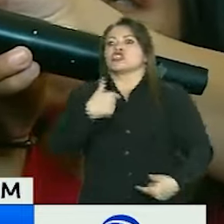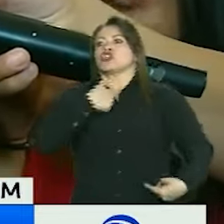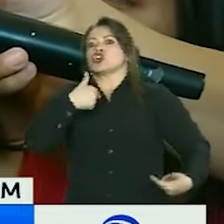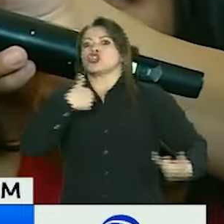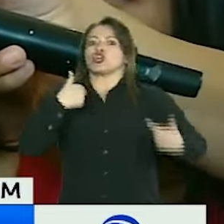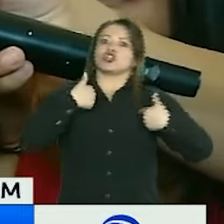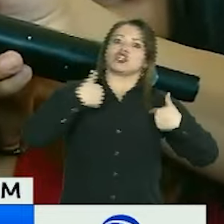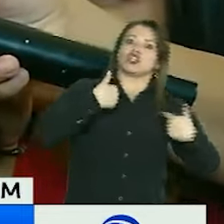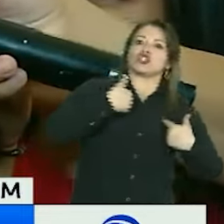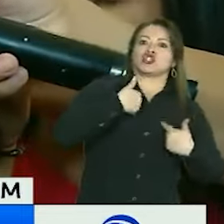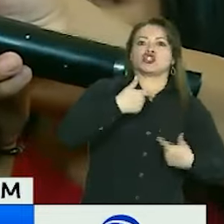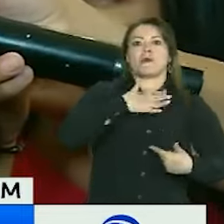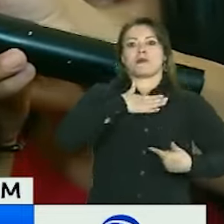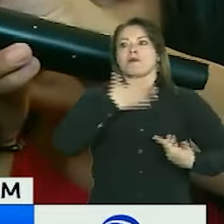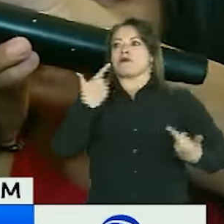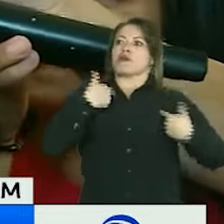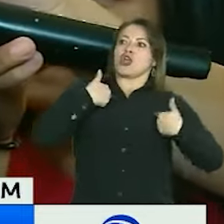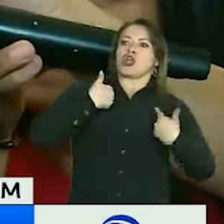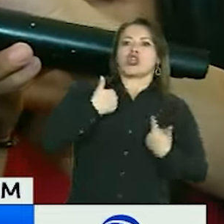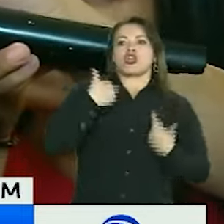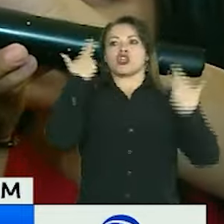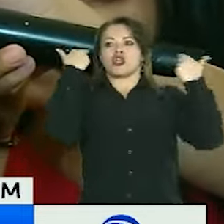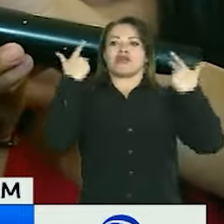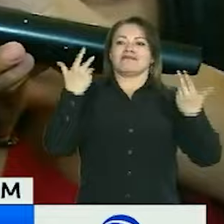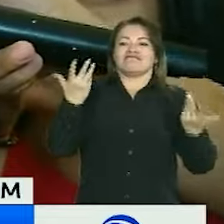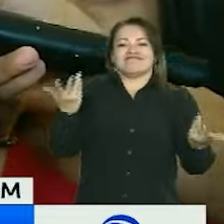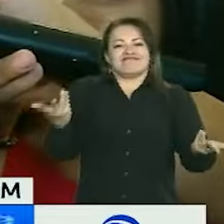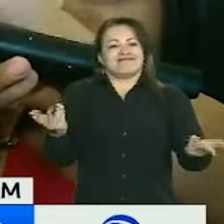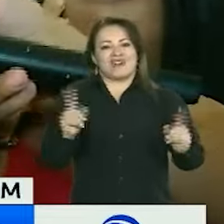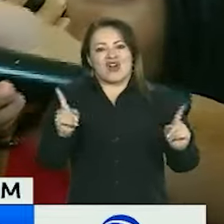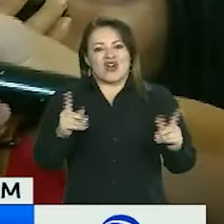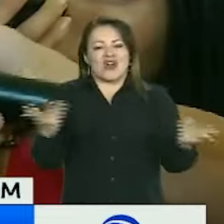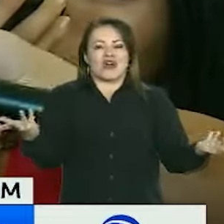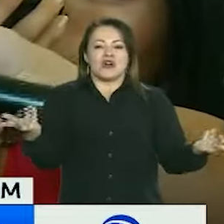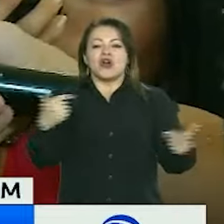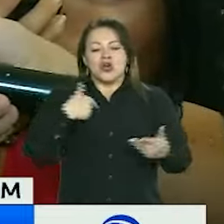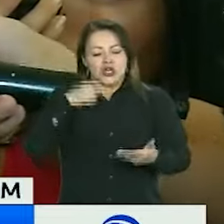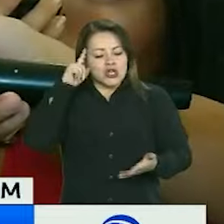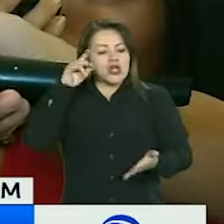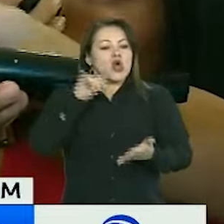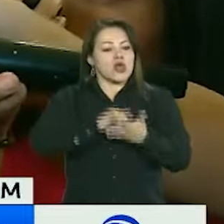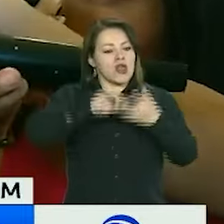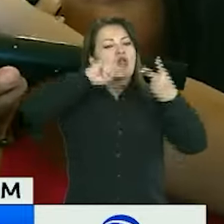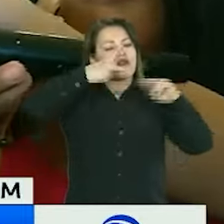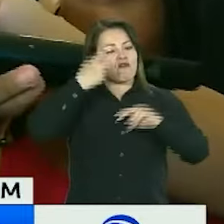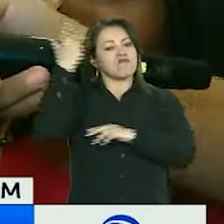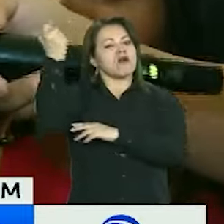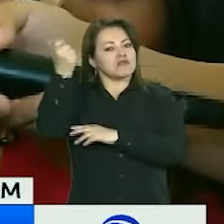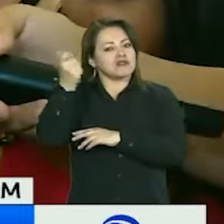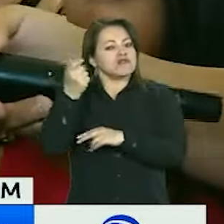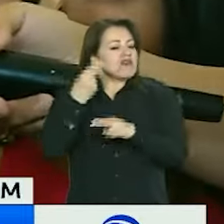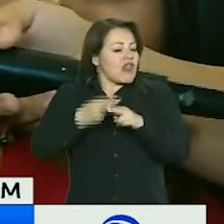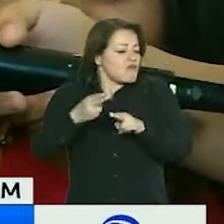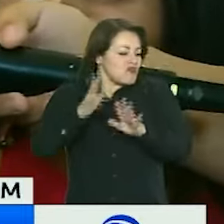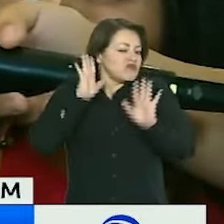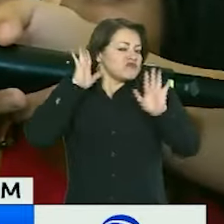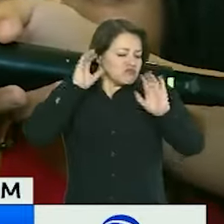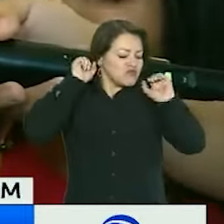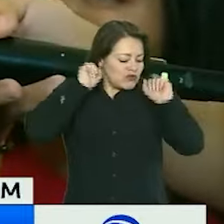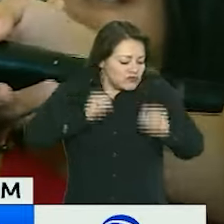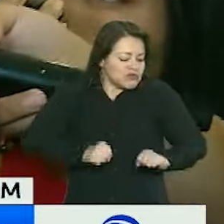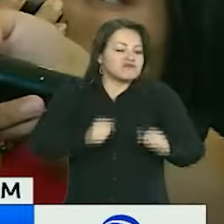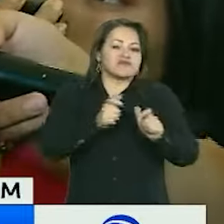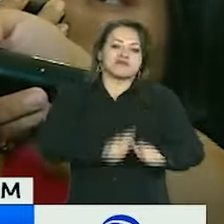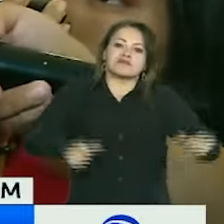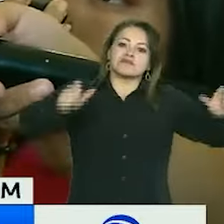iniciativas, a confrontaciones, pero en general yo creo que va a haber una reforma pensional importante en Colombia aprobada por el Senado